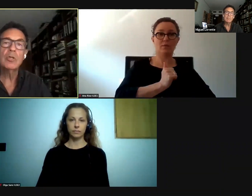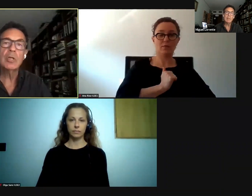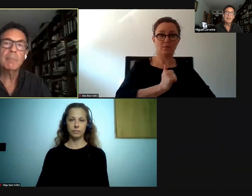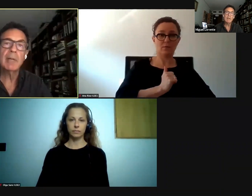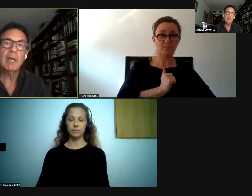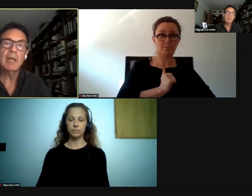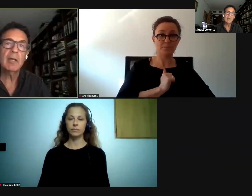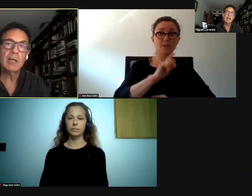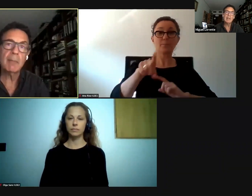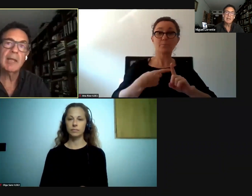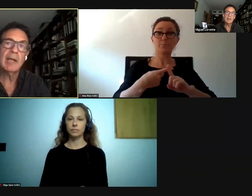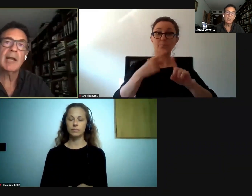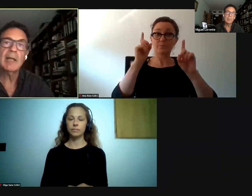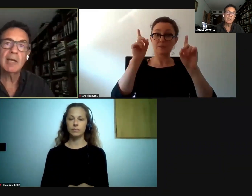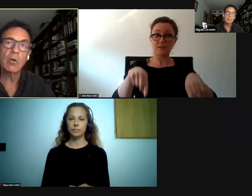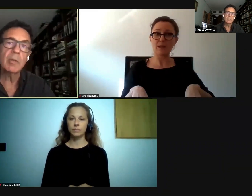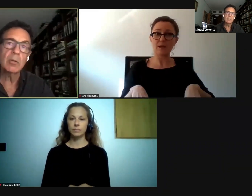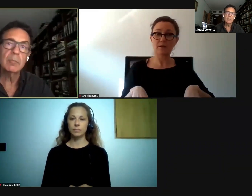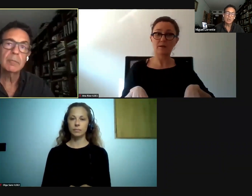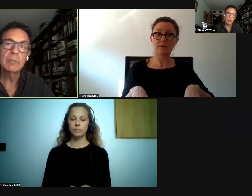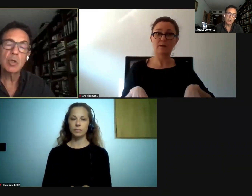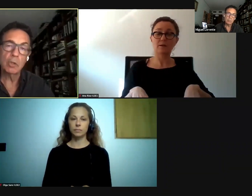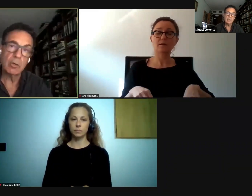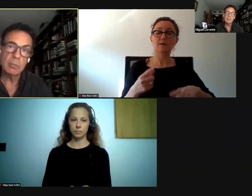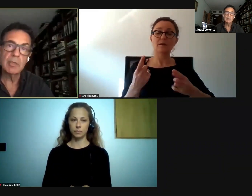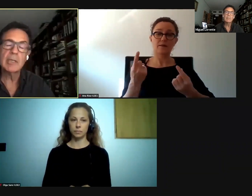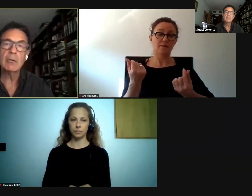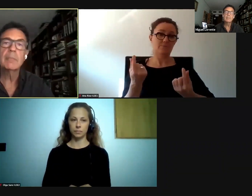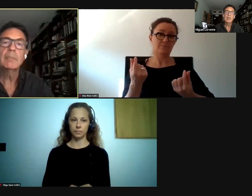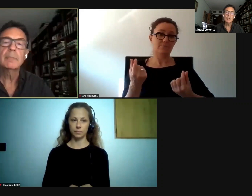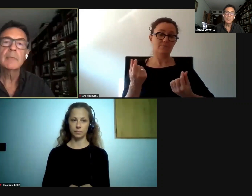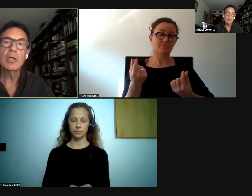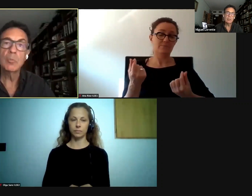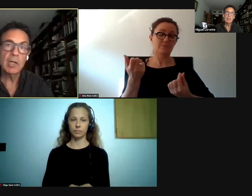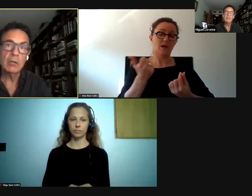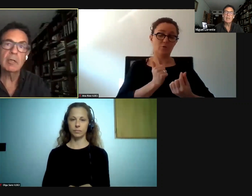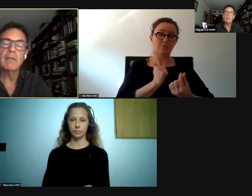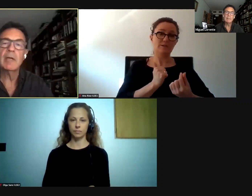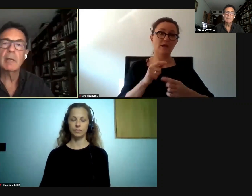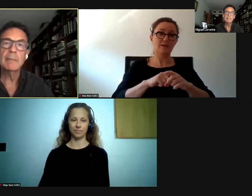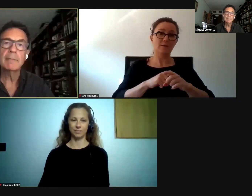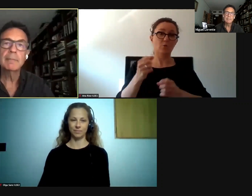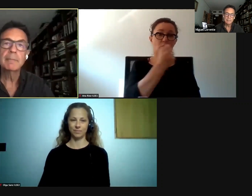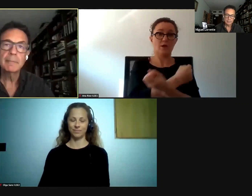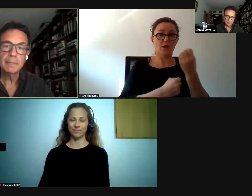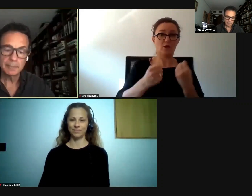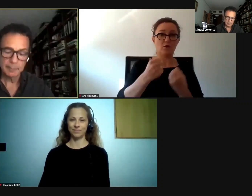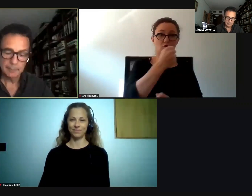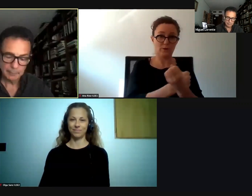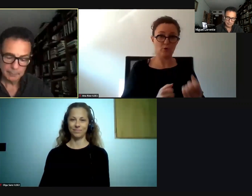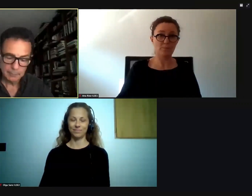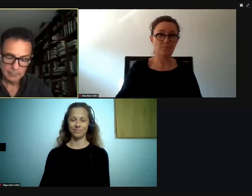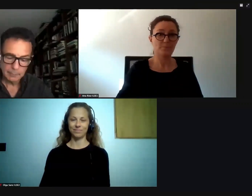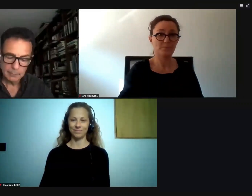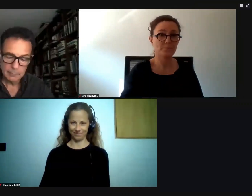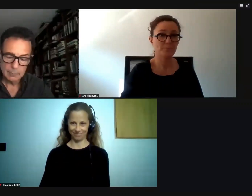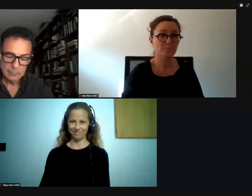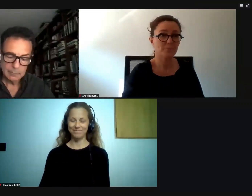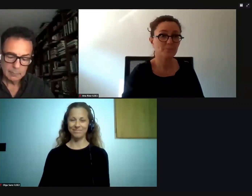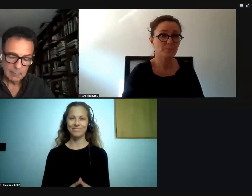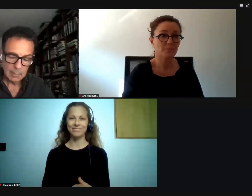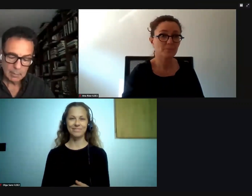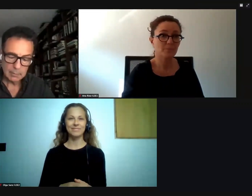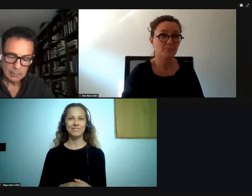le otorgan muchos beneficios también de carácter económico. Sobre todo a los hombres, claro, a su modelo, en definitiva. Un